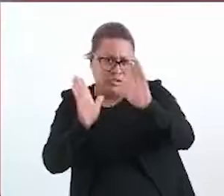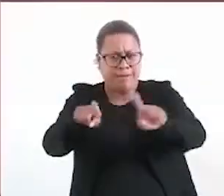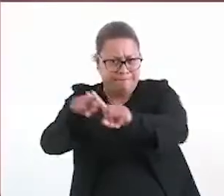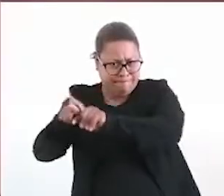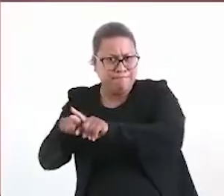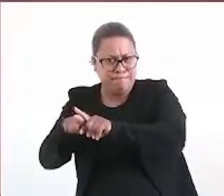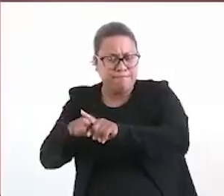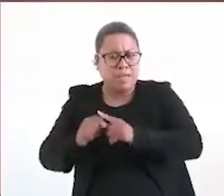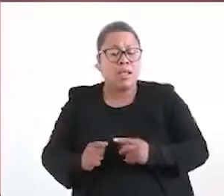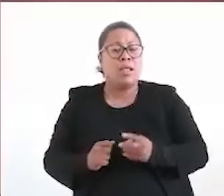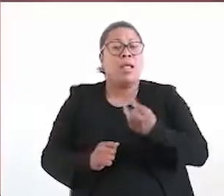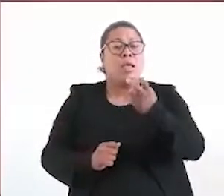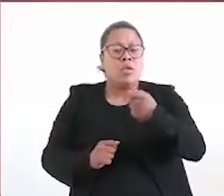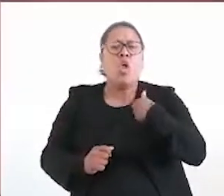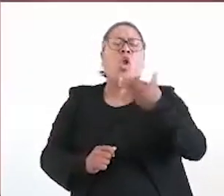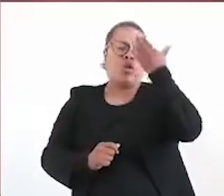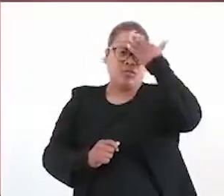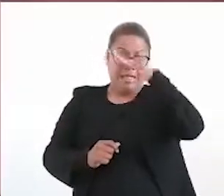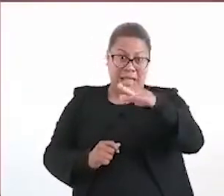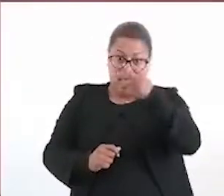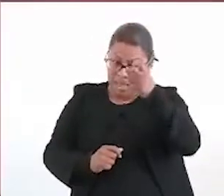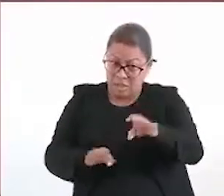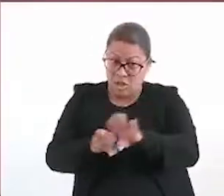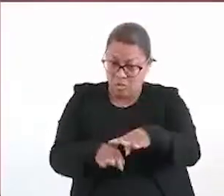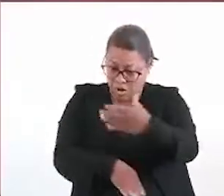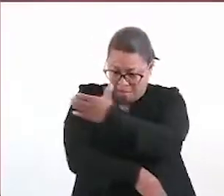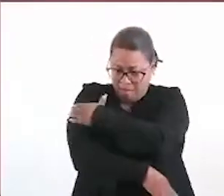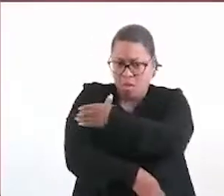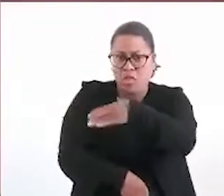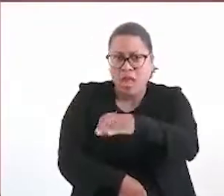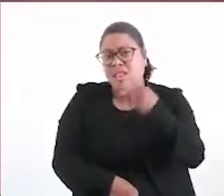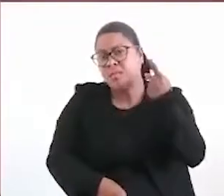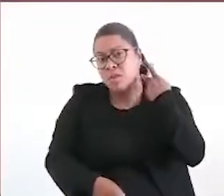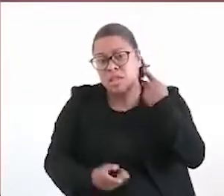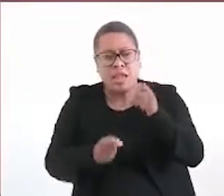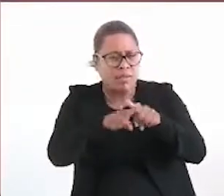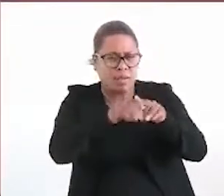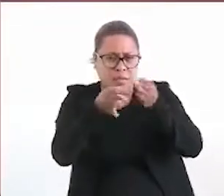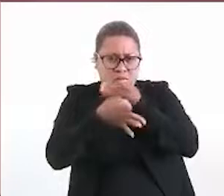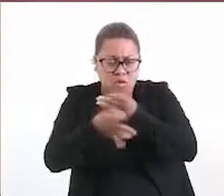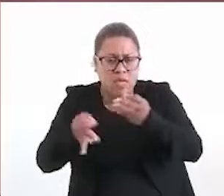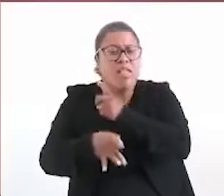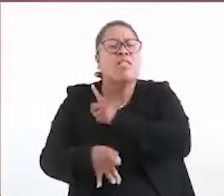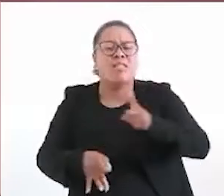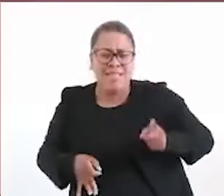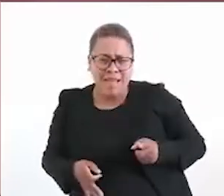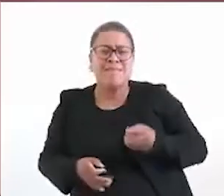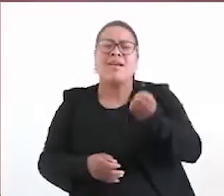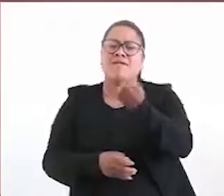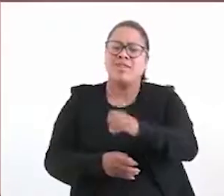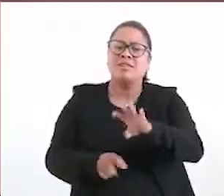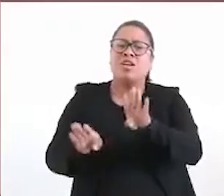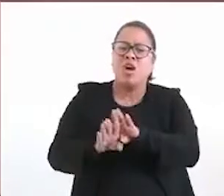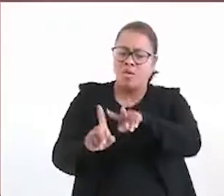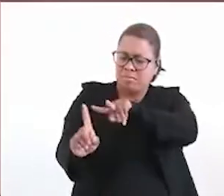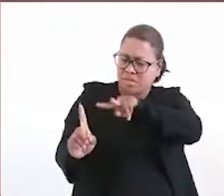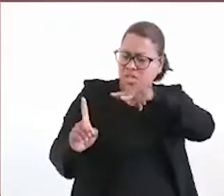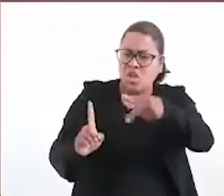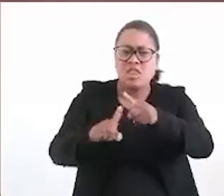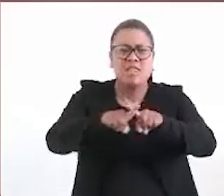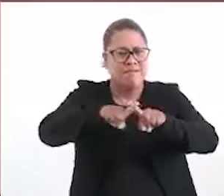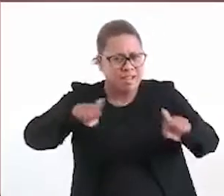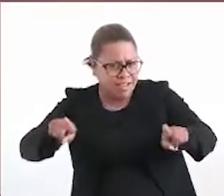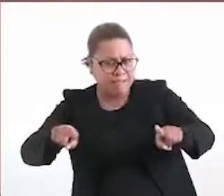Federal. Estoy convencida de que el ejercicio del poder público debe necesariamente tener un nuevo sentido y